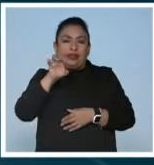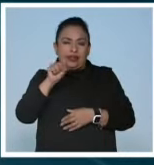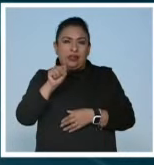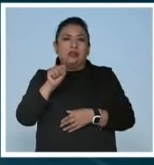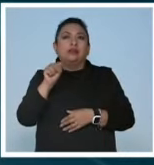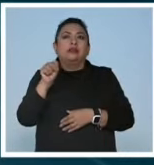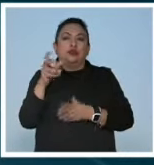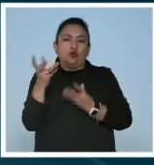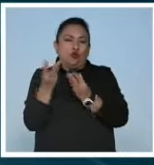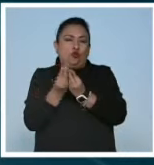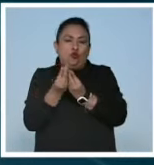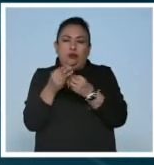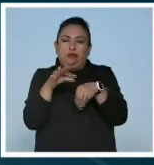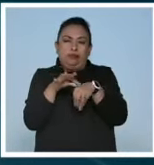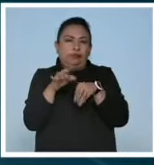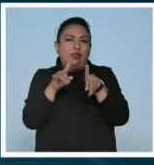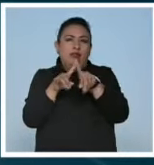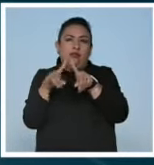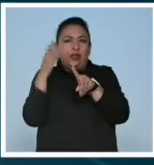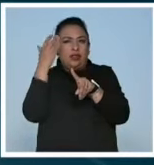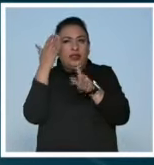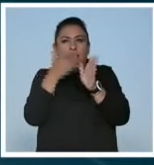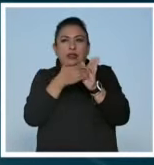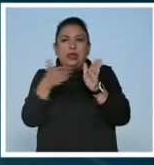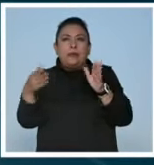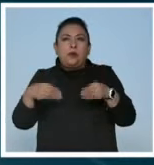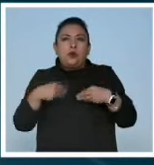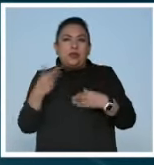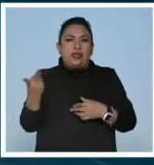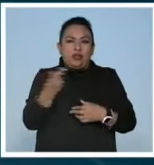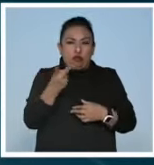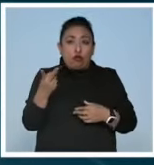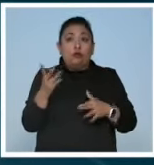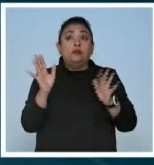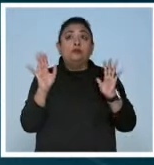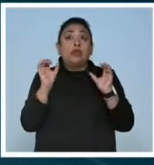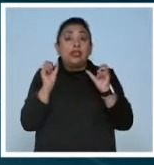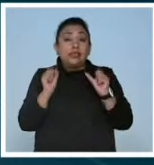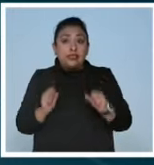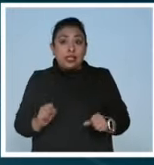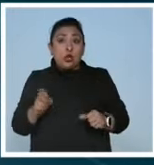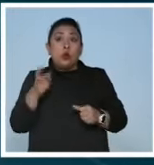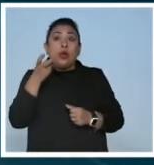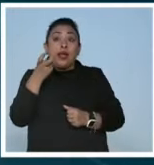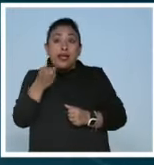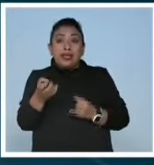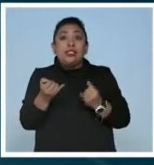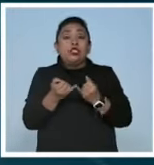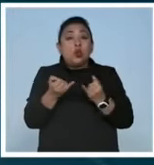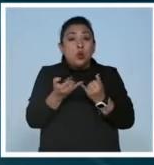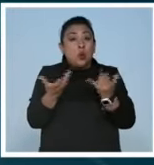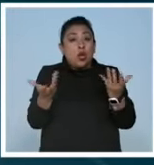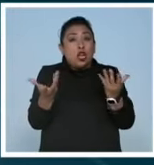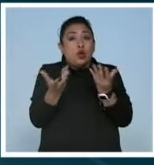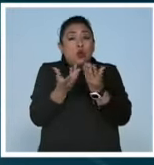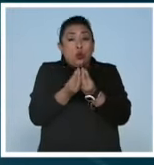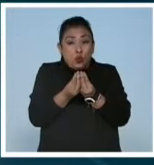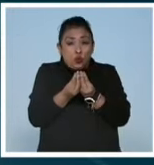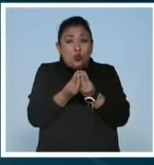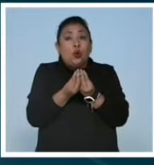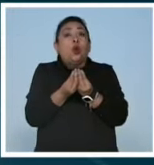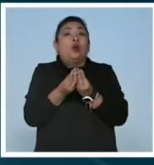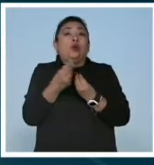que viviste con él en diferentes momentos de la vida de ambos. Seguramente esto será un motivo más de unión con él